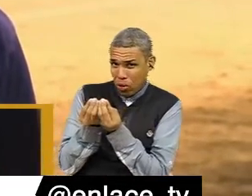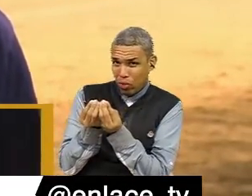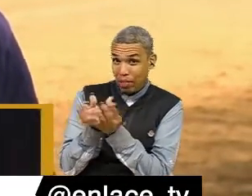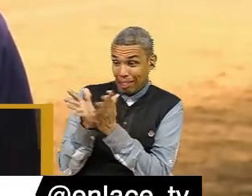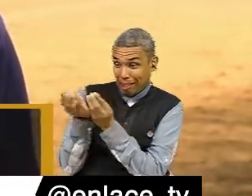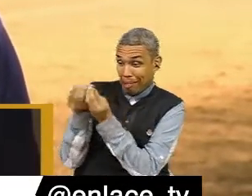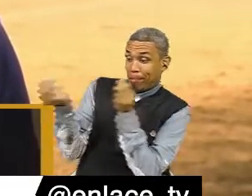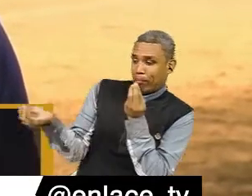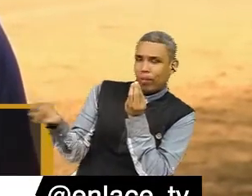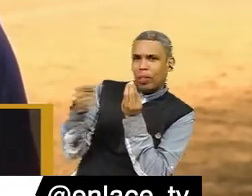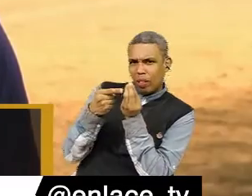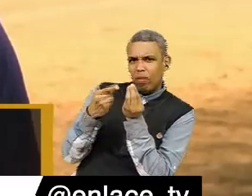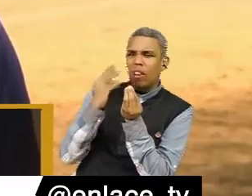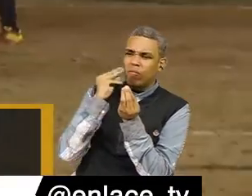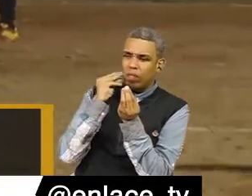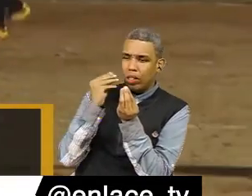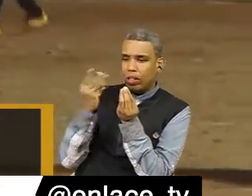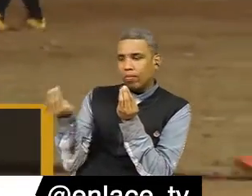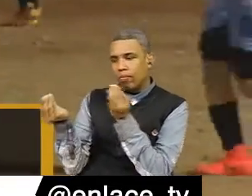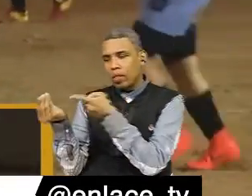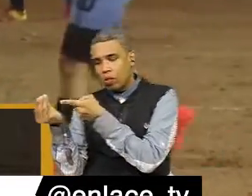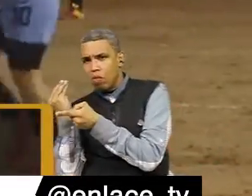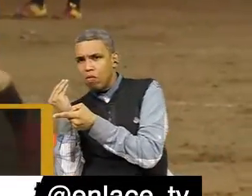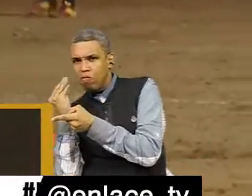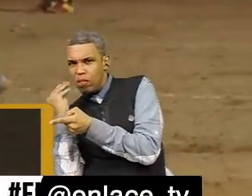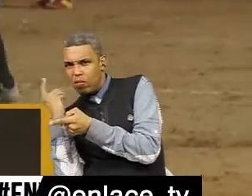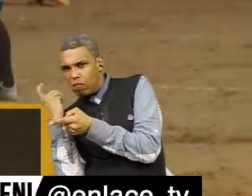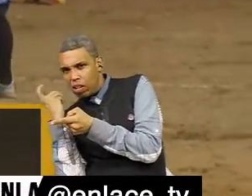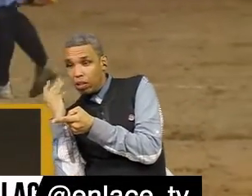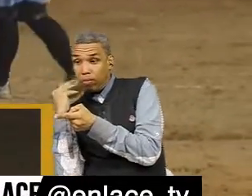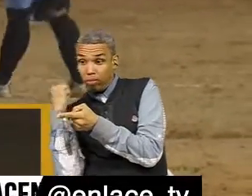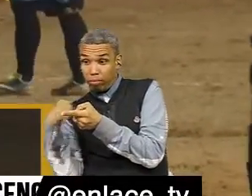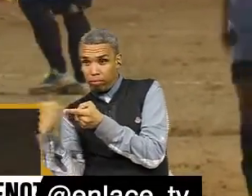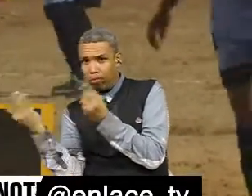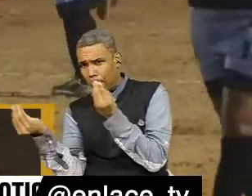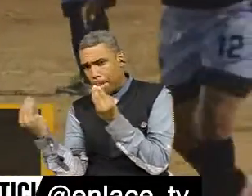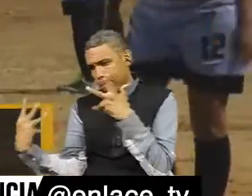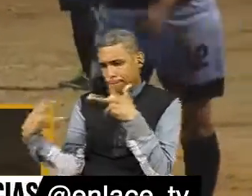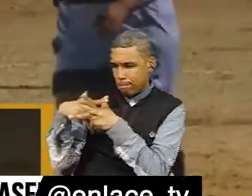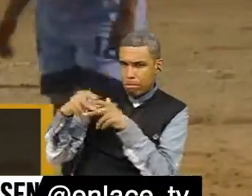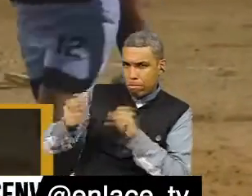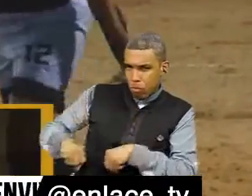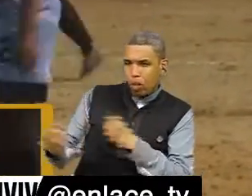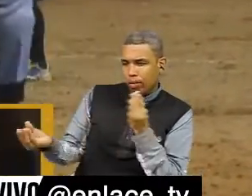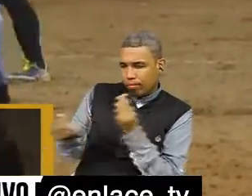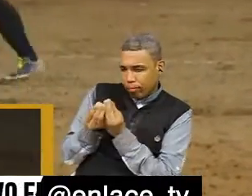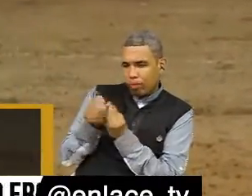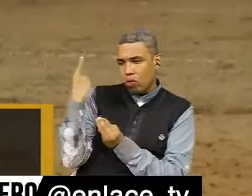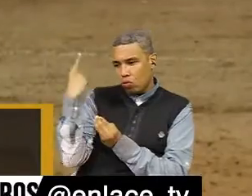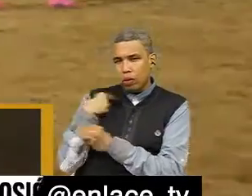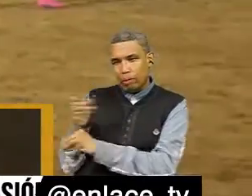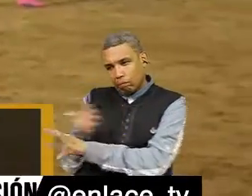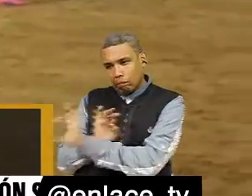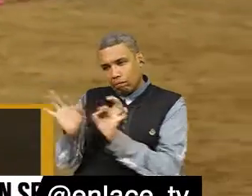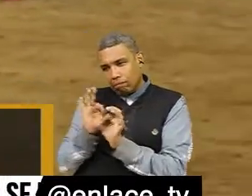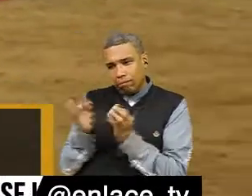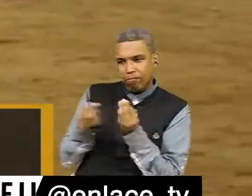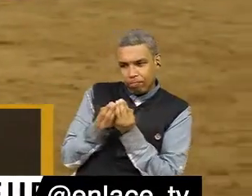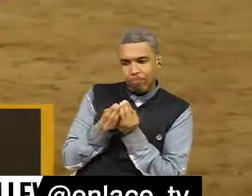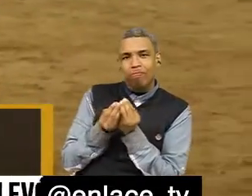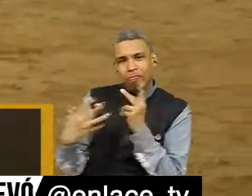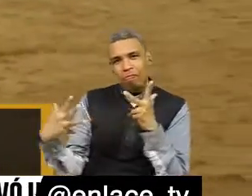y aprovechando pues que el reglamento en el torneo municipal no lo permite, hoy tenemos la posibilidad de que 4 de las niñas del equipo juvenil estén hoy jugando